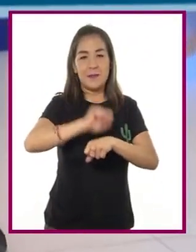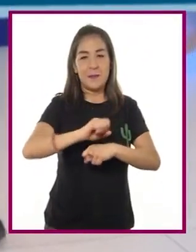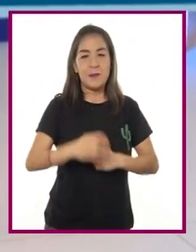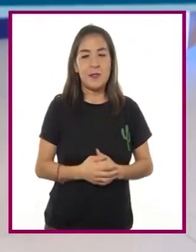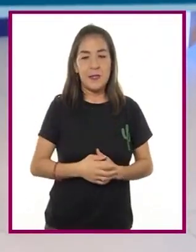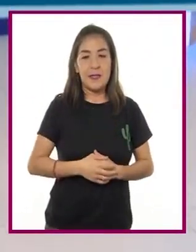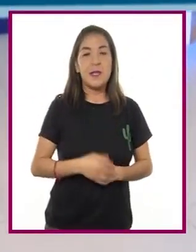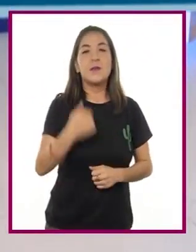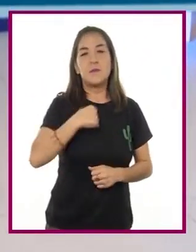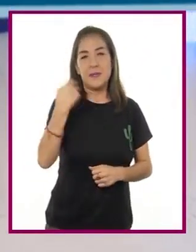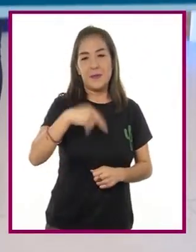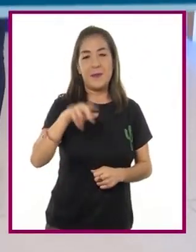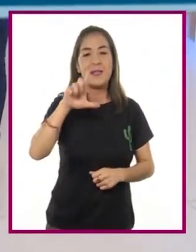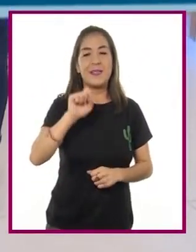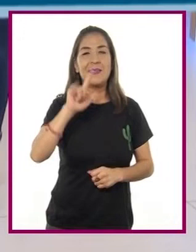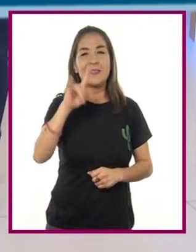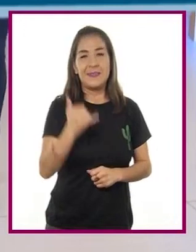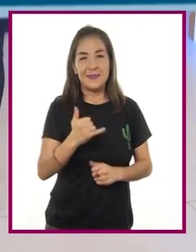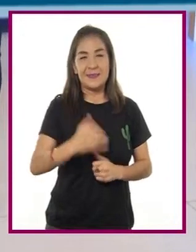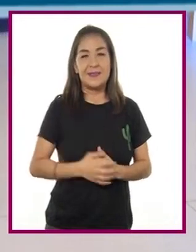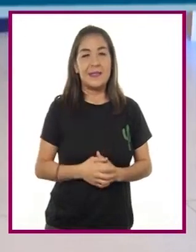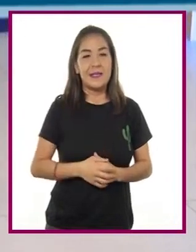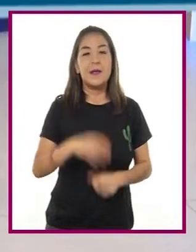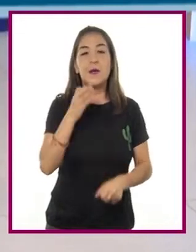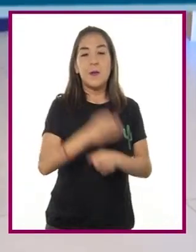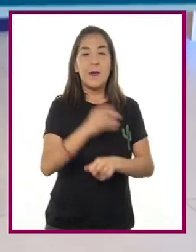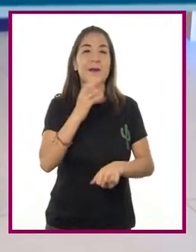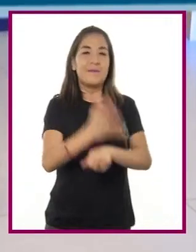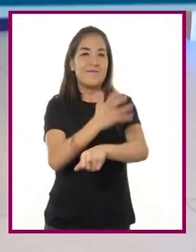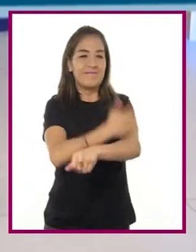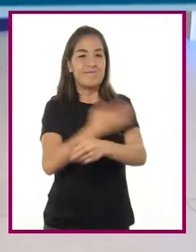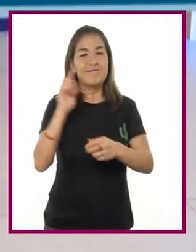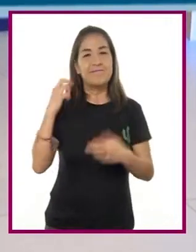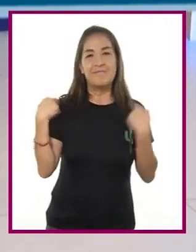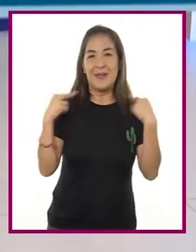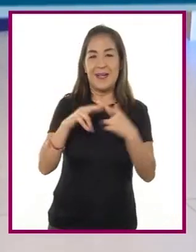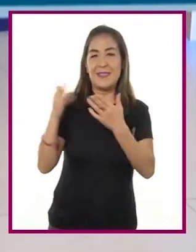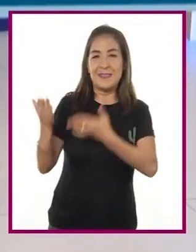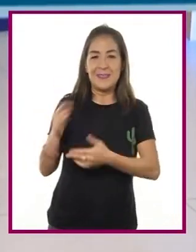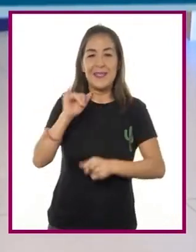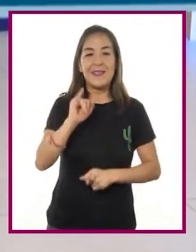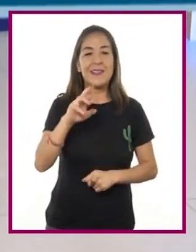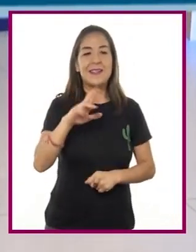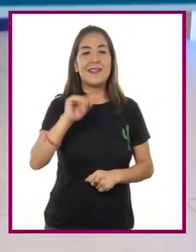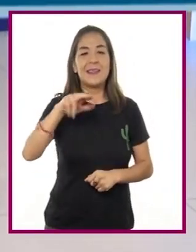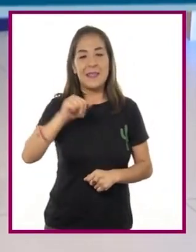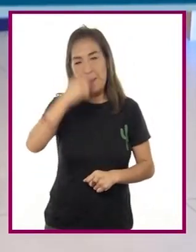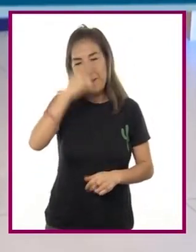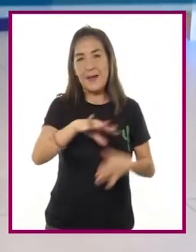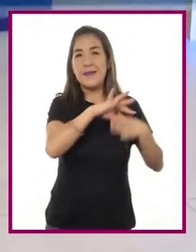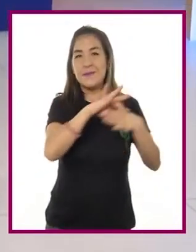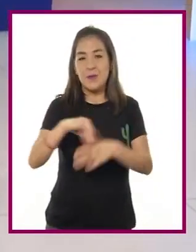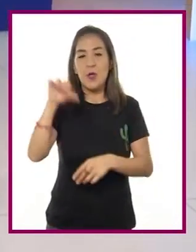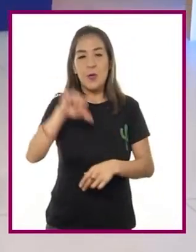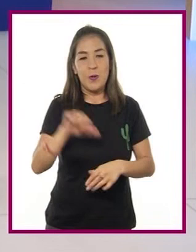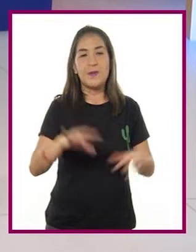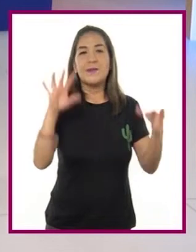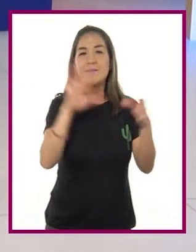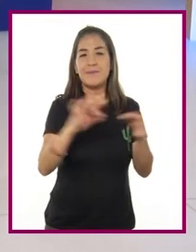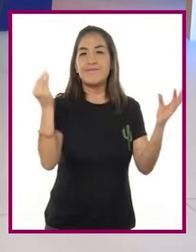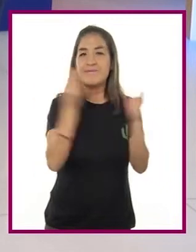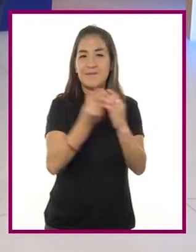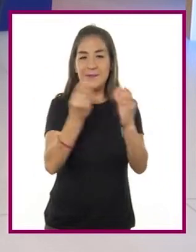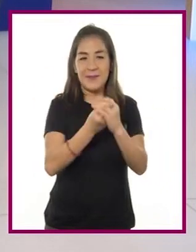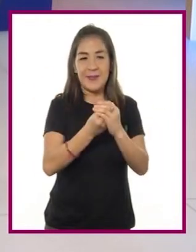soy Leslie Mendívil y en esta sesión nos acompaña la maestra Irina Hernández para guiar el aprendizaje de esta sesión.